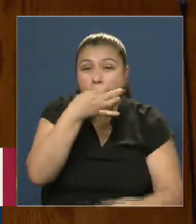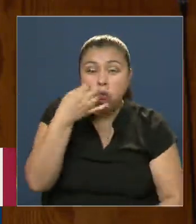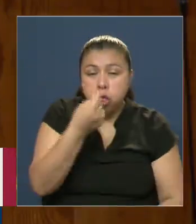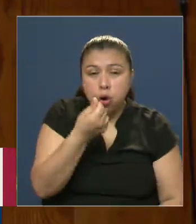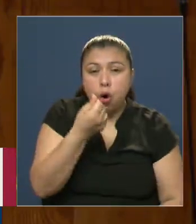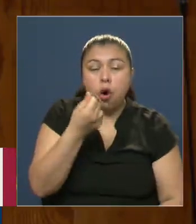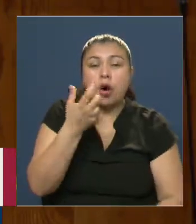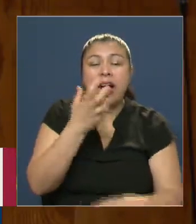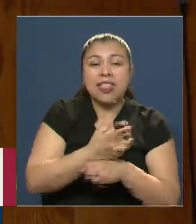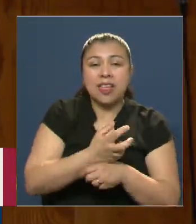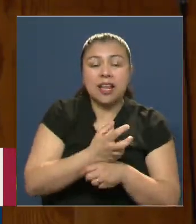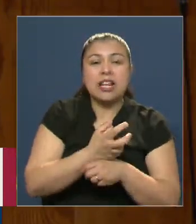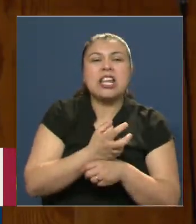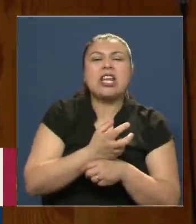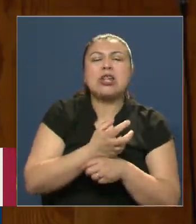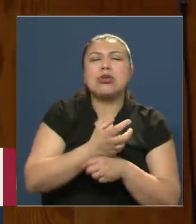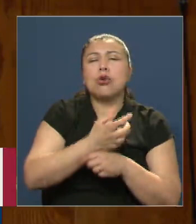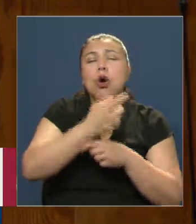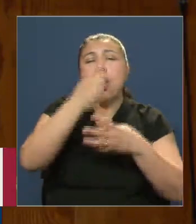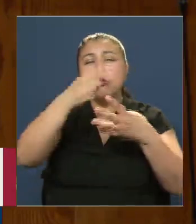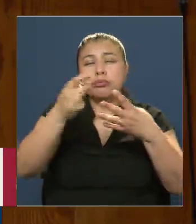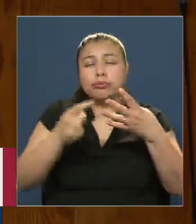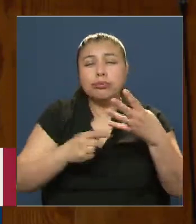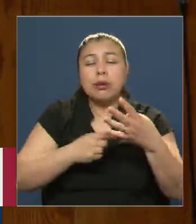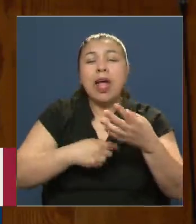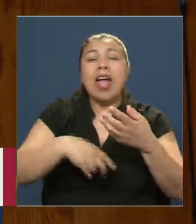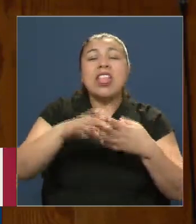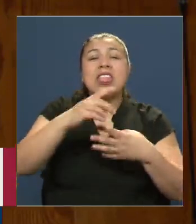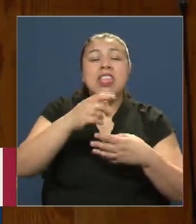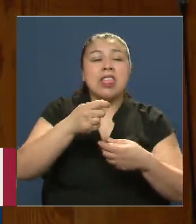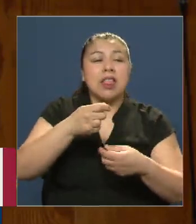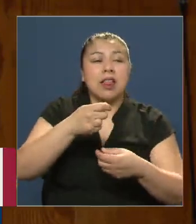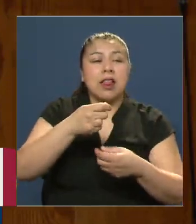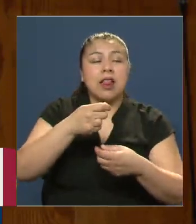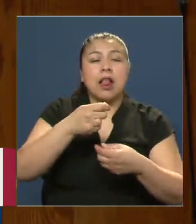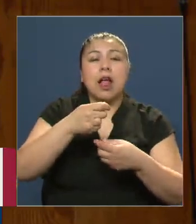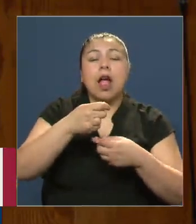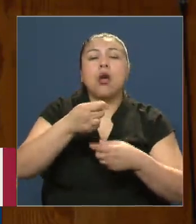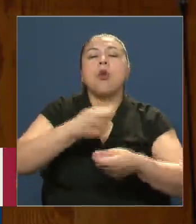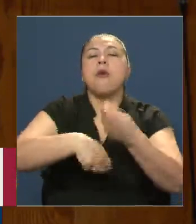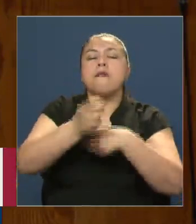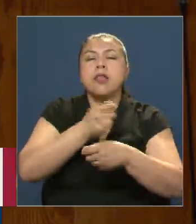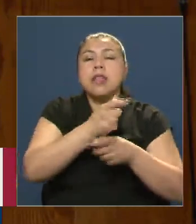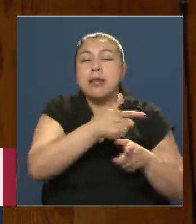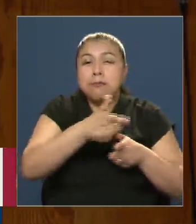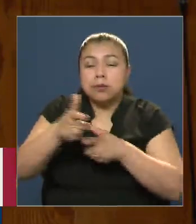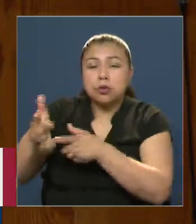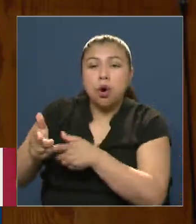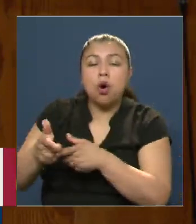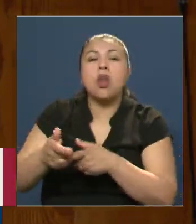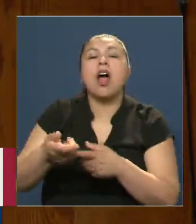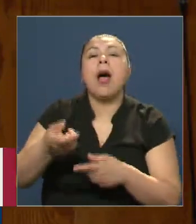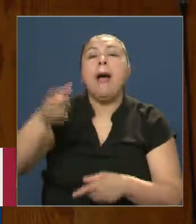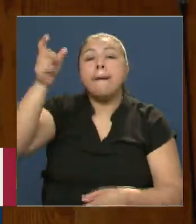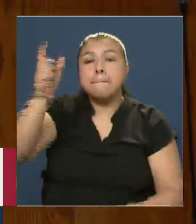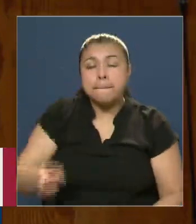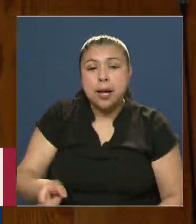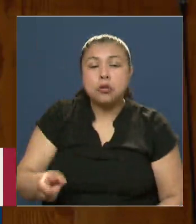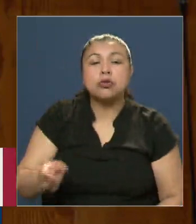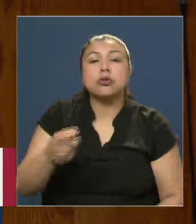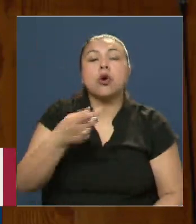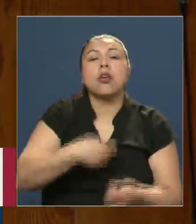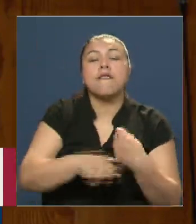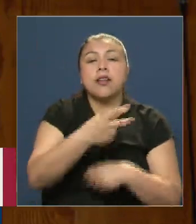el medio ambiente, delincuencia financiera, tráfico de armas de fuego, trata de personas, productos